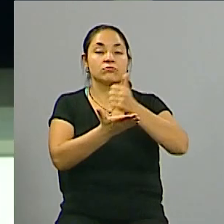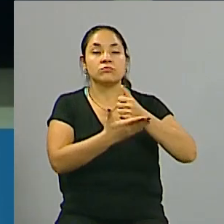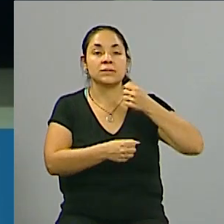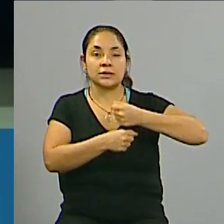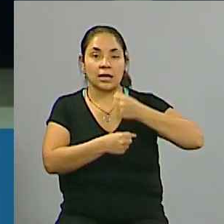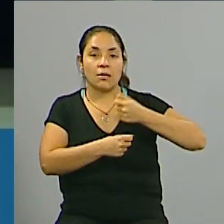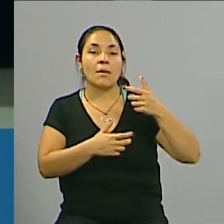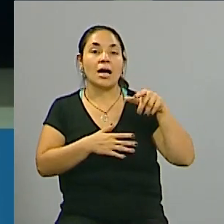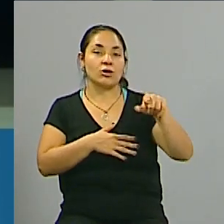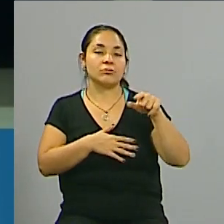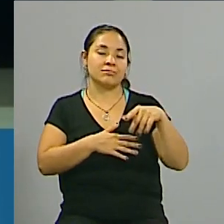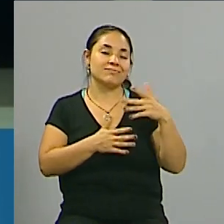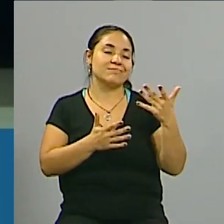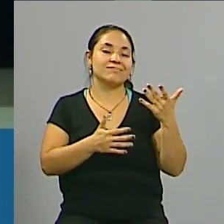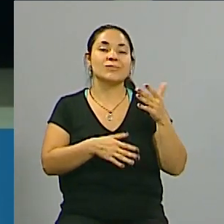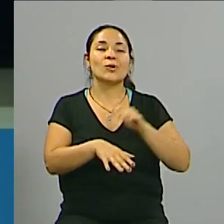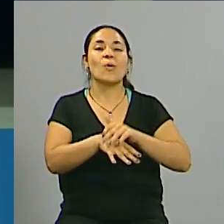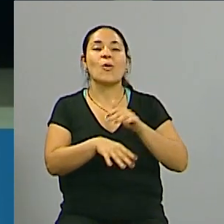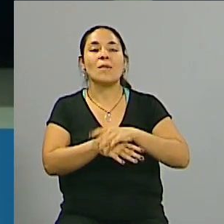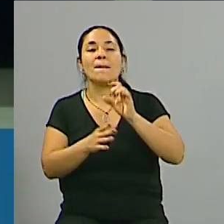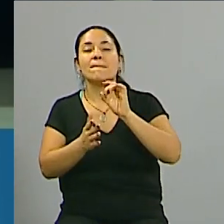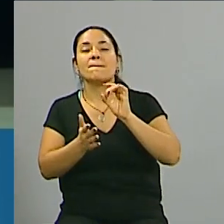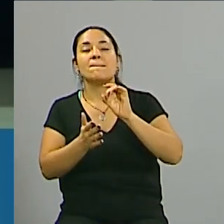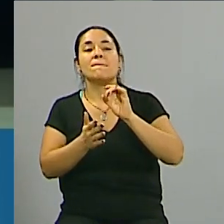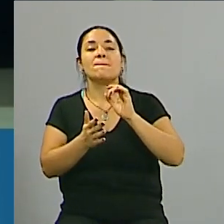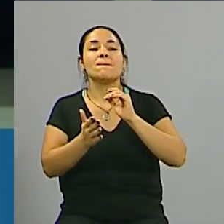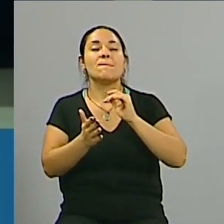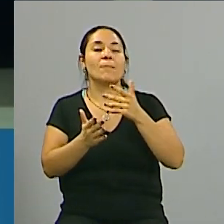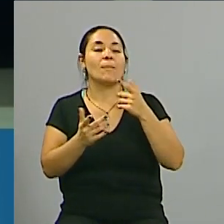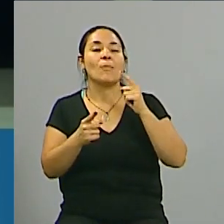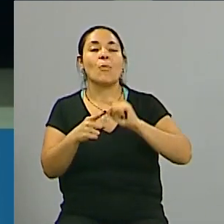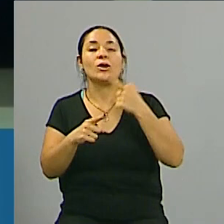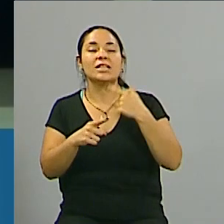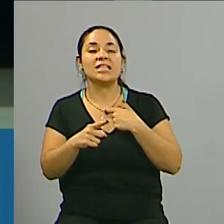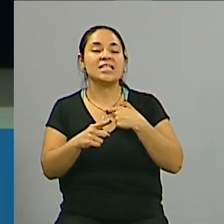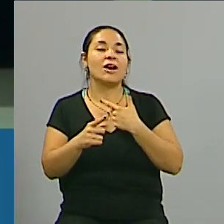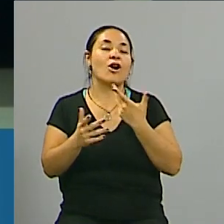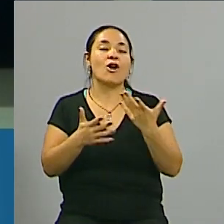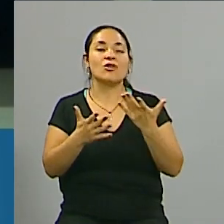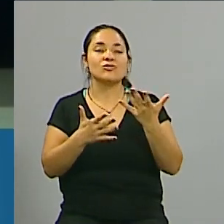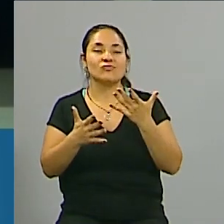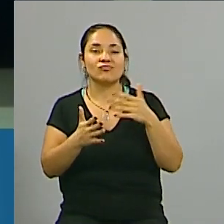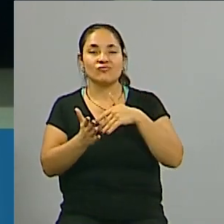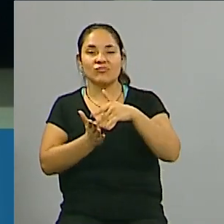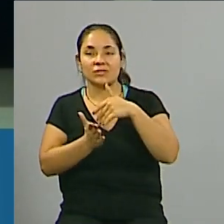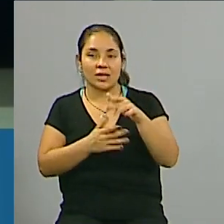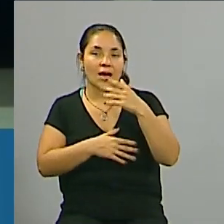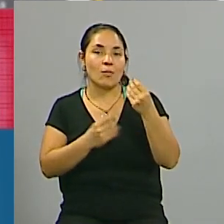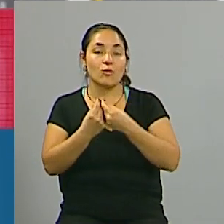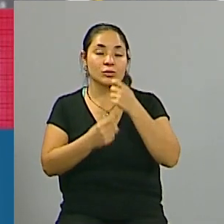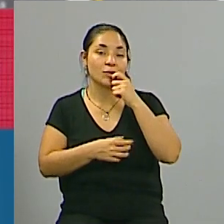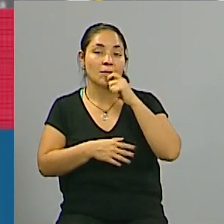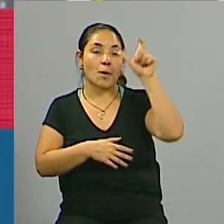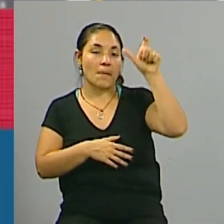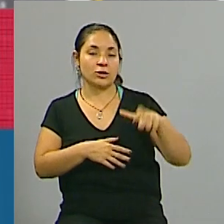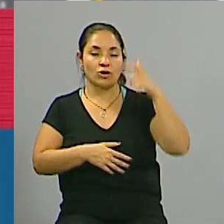algo mal visto, y también tenemos grandes oportunistas políticos. Hay muchos políticos que hoy en día traen las soluciones mágicas a